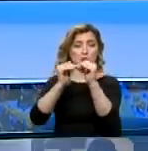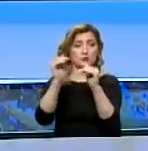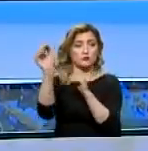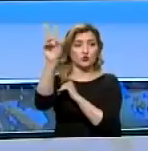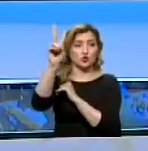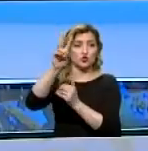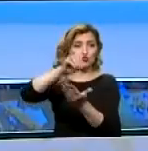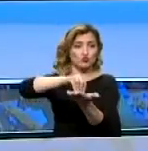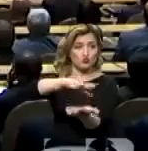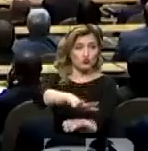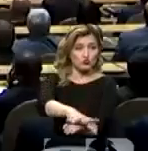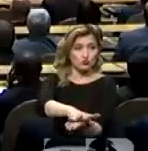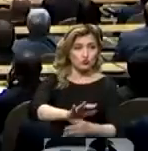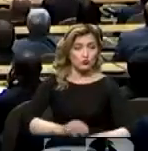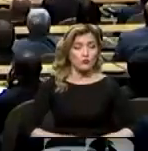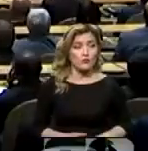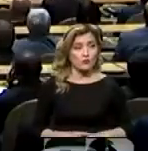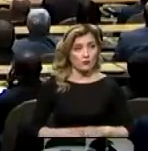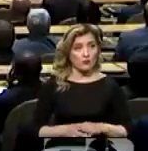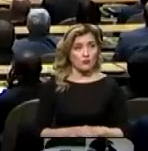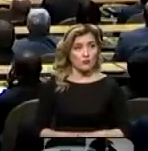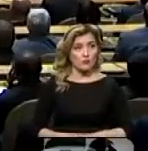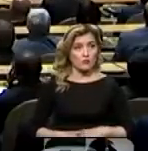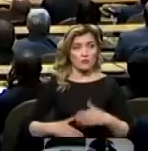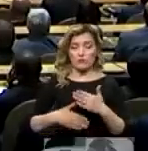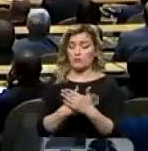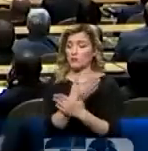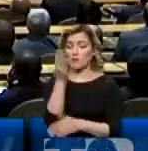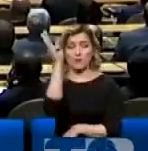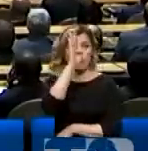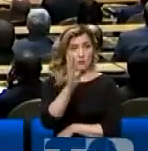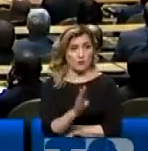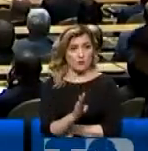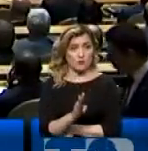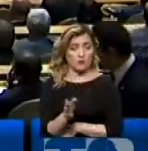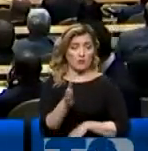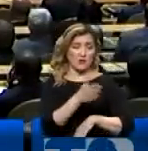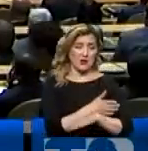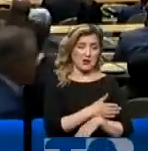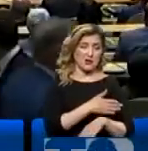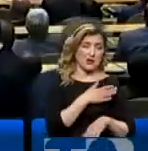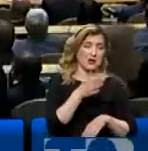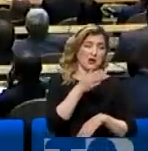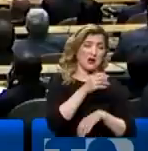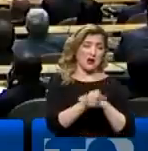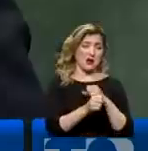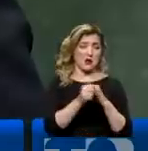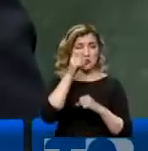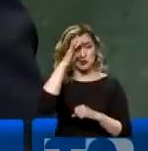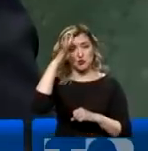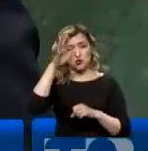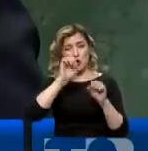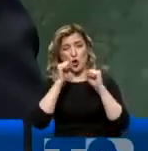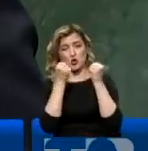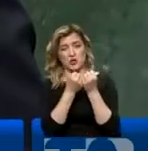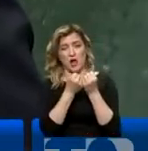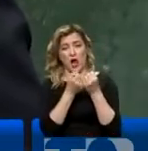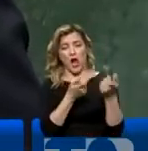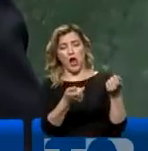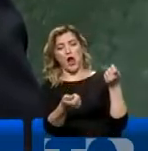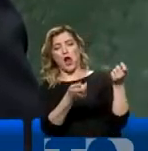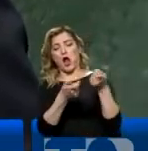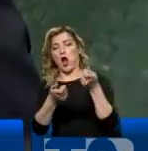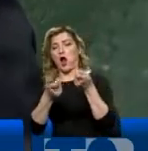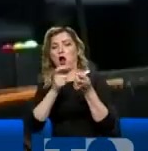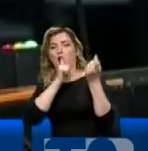Venezuela. Les presento un nuevo Brasil, que resurge después de estar a la vera del socialismo. Con esas palabras,